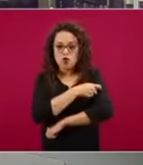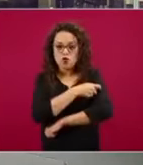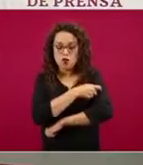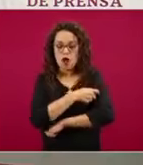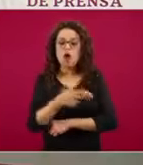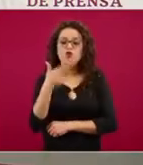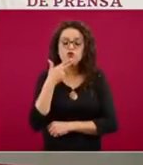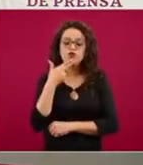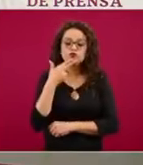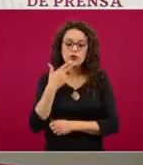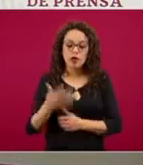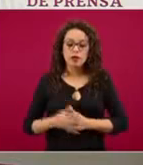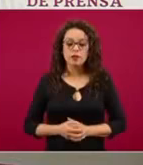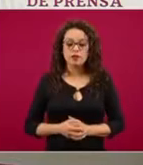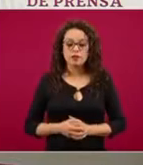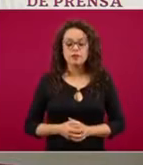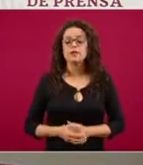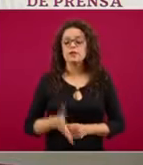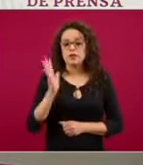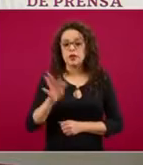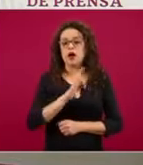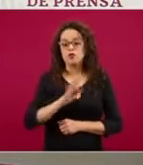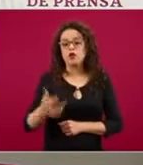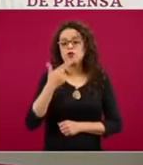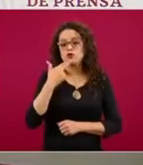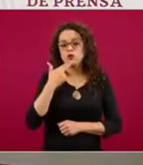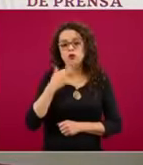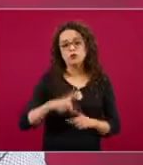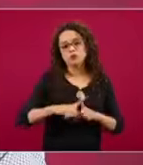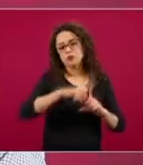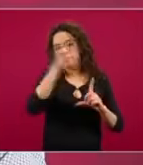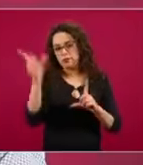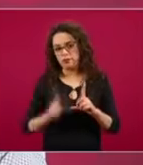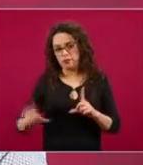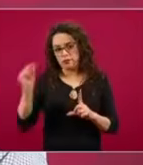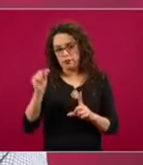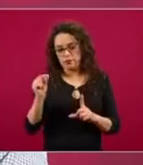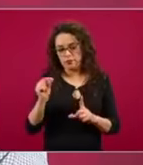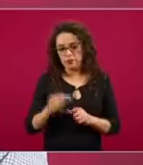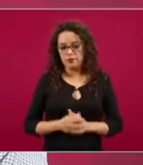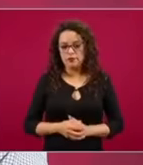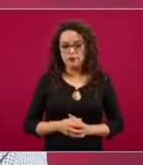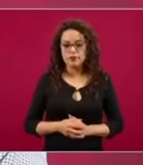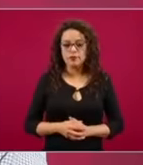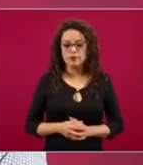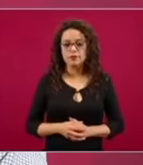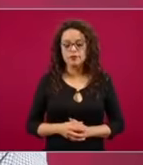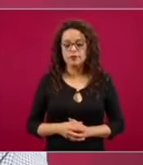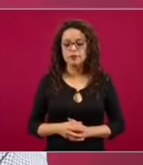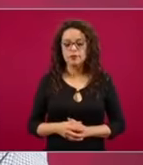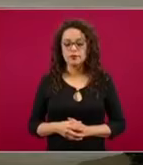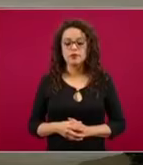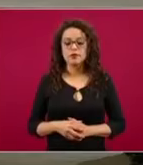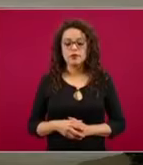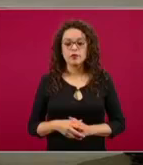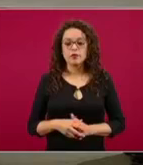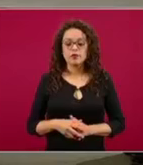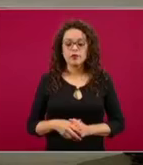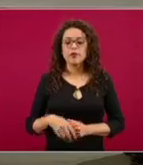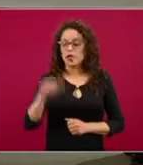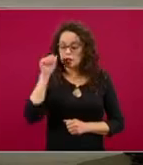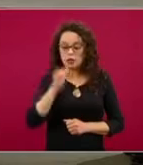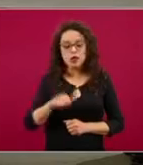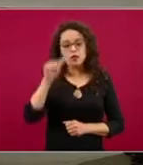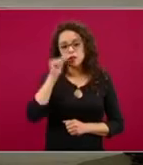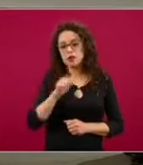para ahora sí implementarlas en los programas nacionales de vacunación. Lógicamente estamos siempre al día